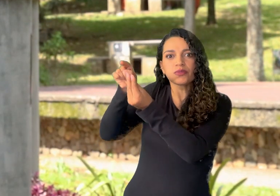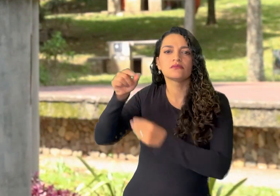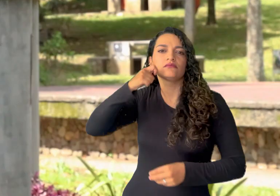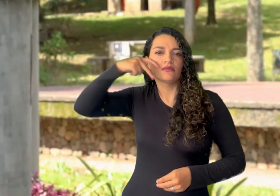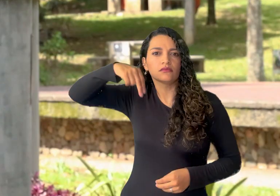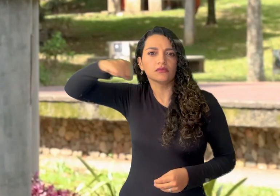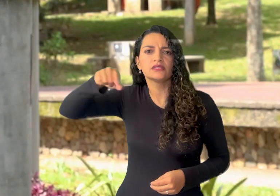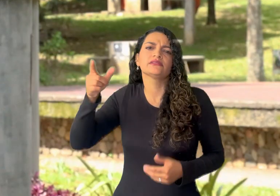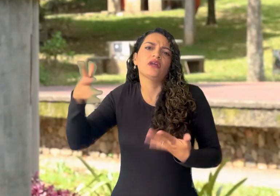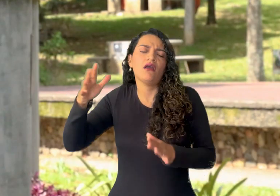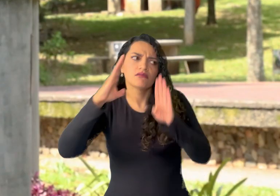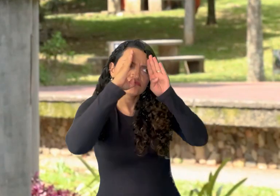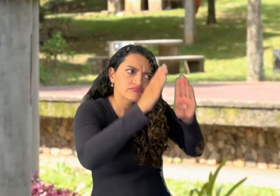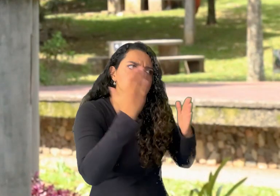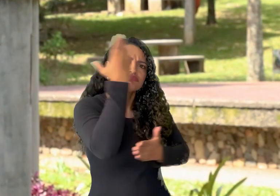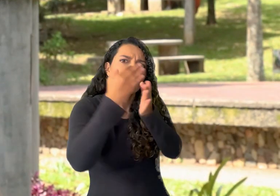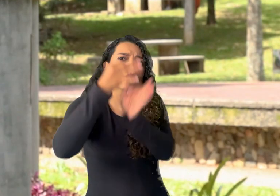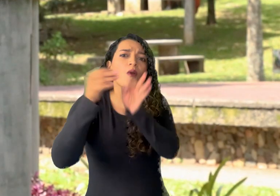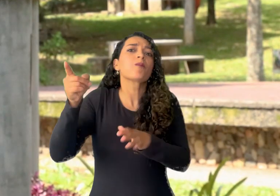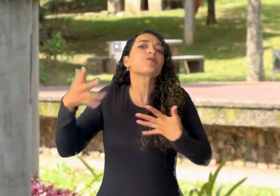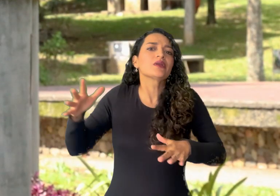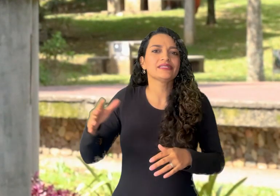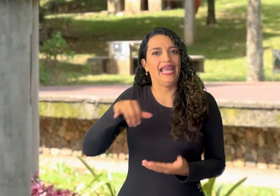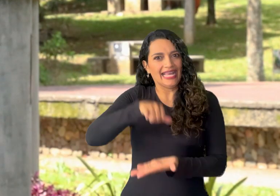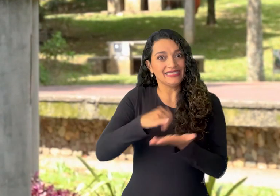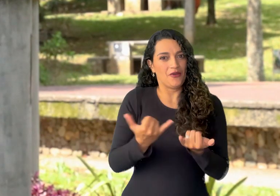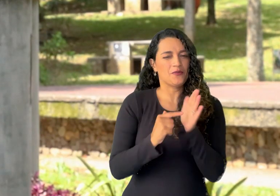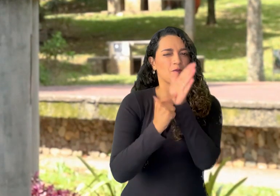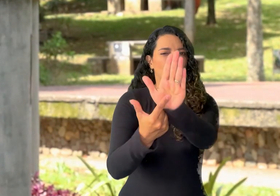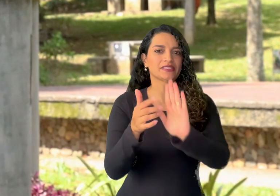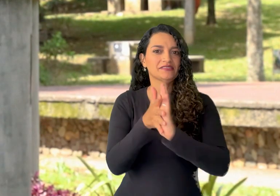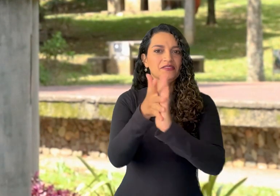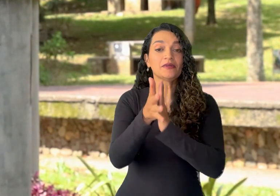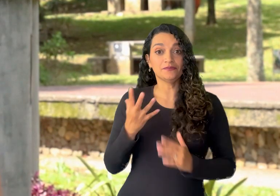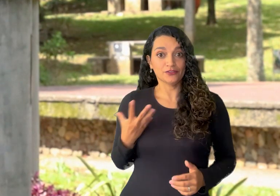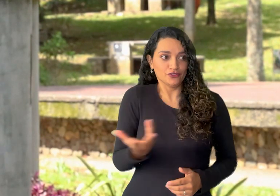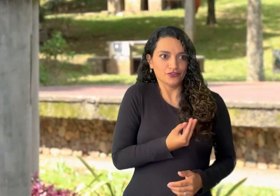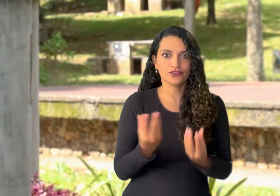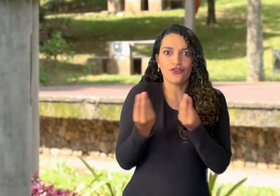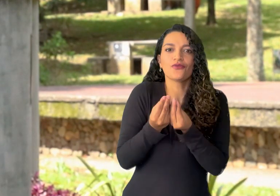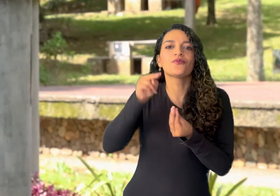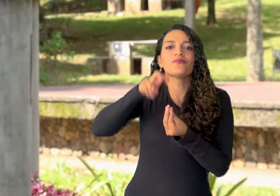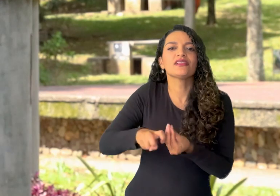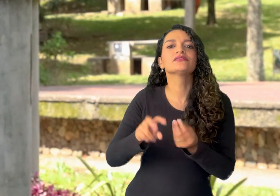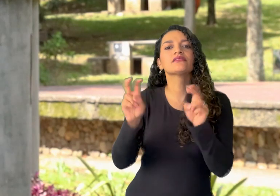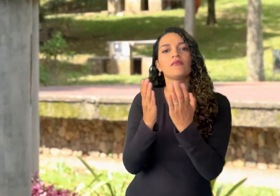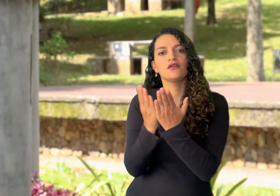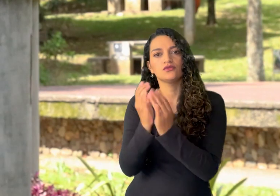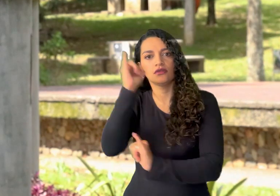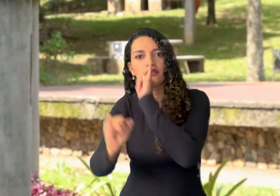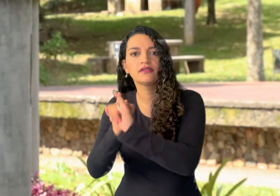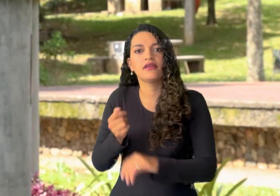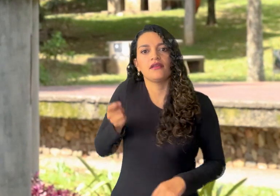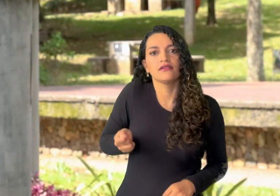la Corte Interamericana de Derechos Humanos. Hoy les presentamos este caso en el que el Grupo de Investigación, Estudios